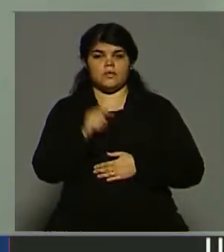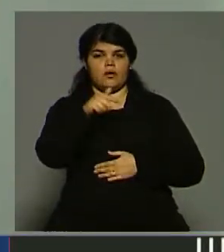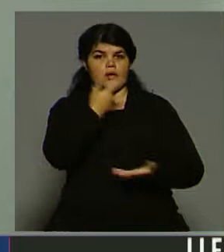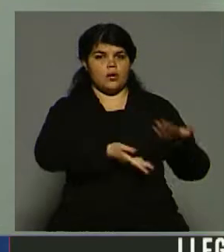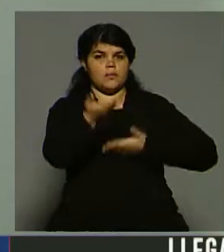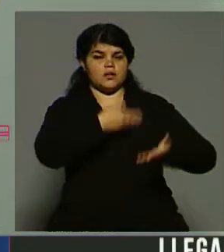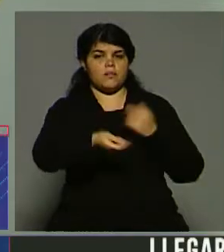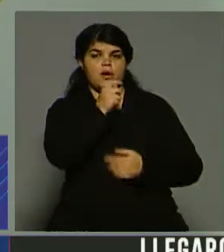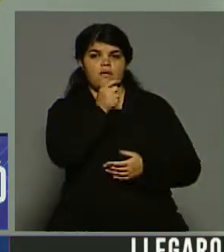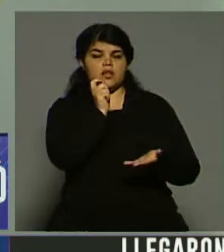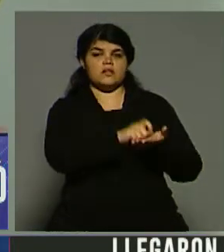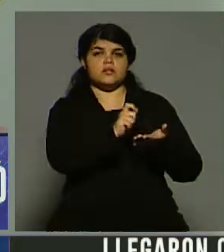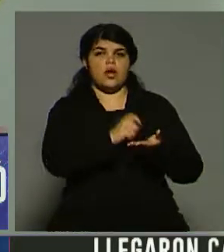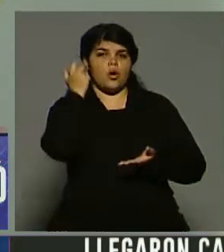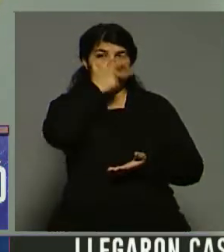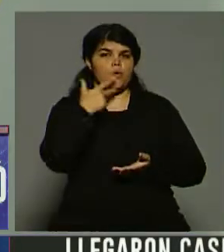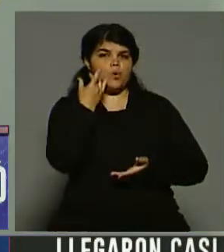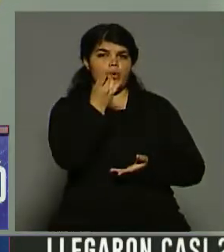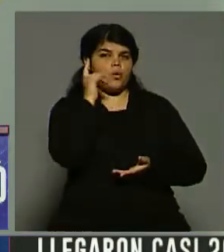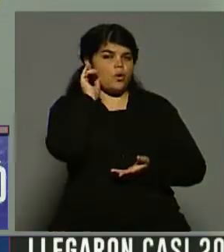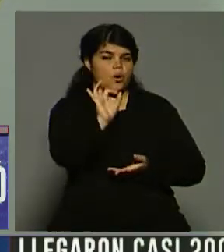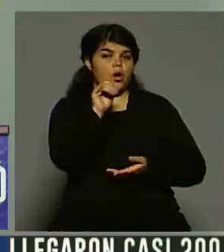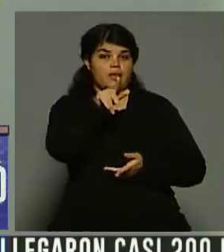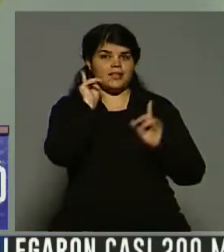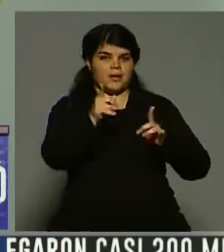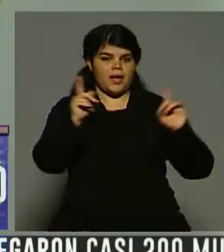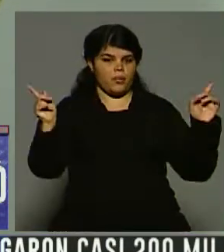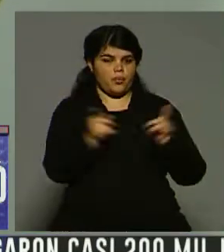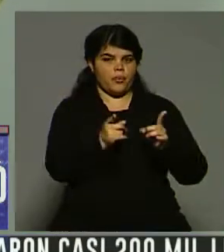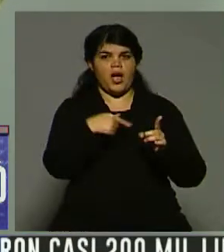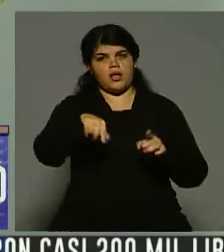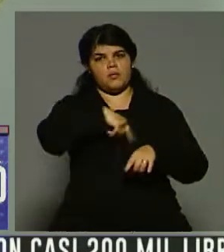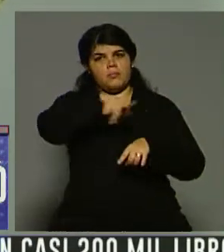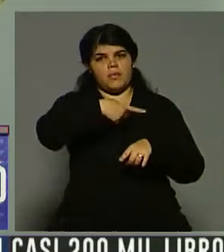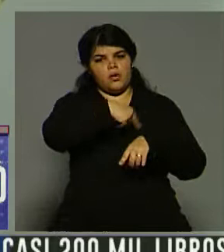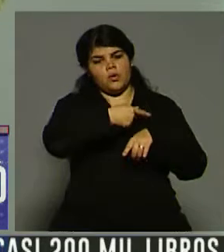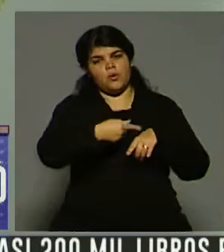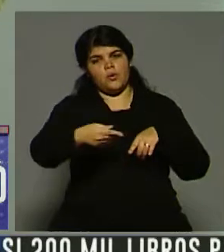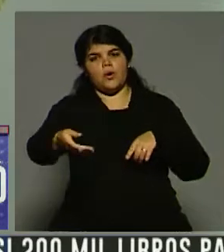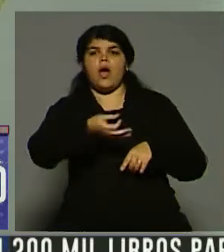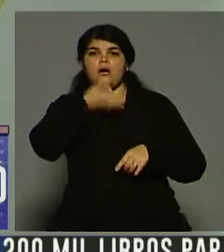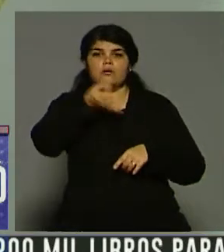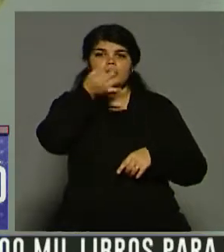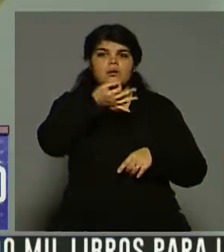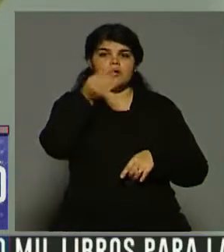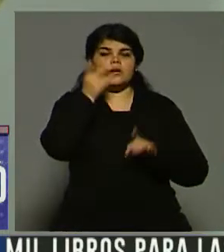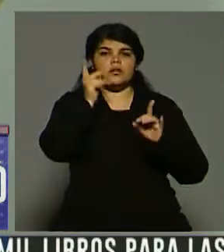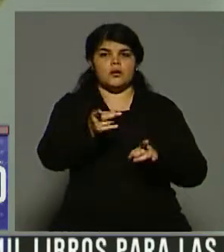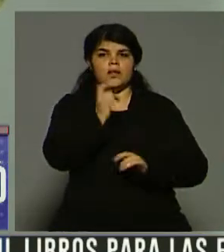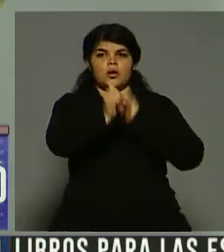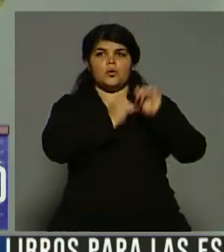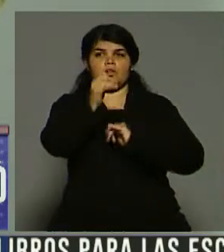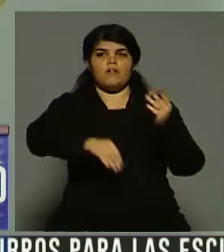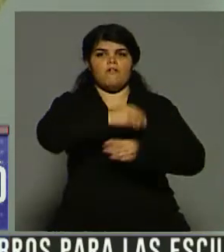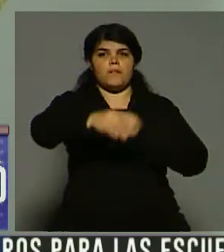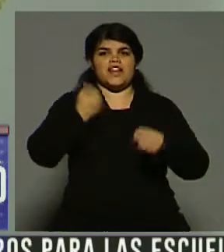Compartíamos conferencia de prensa de Hugo Moyano, un fragmento que también, dentro de lo que dijo a lo largo de estos minutos que habló con la prensa, también hizo alusiones a que una familia